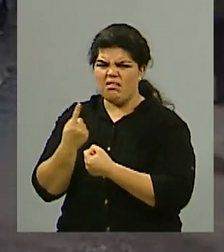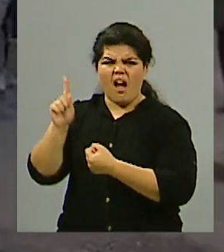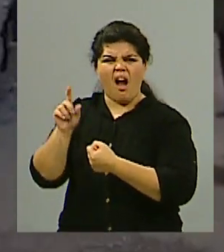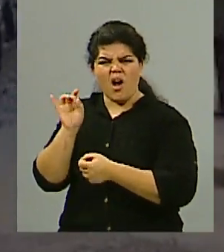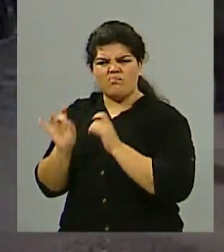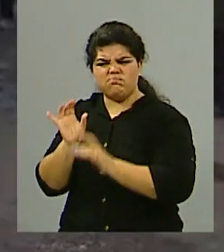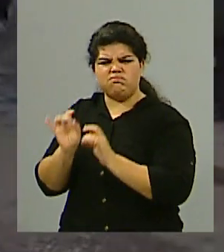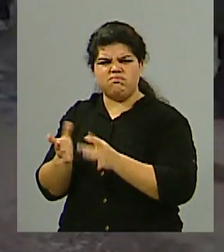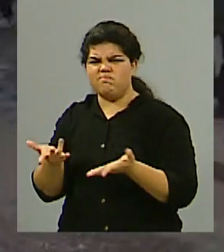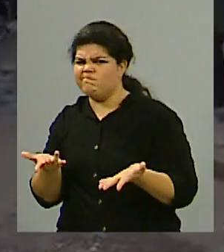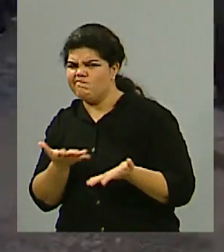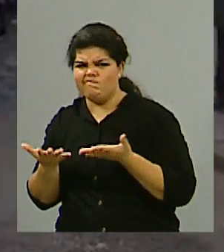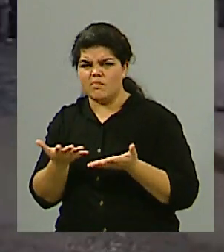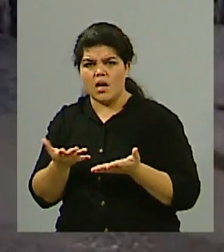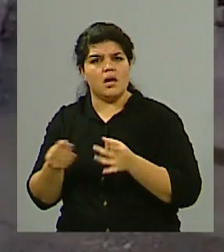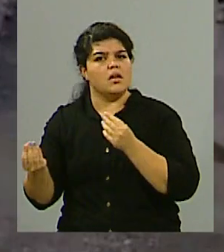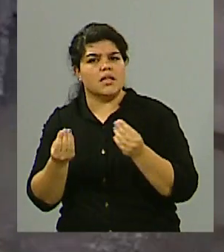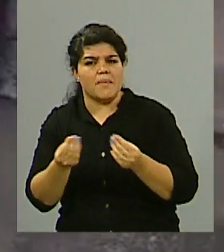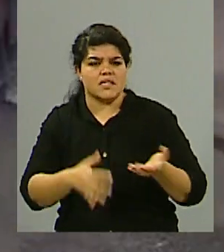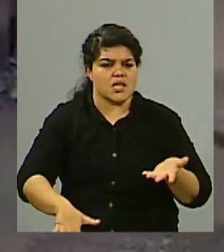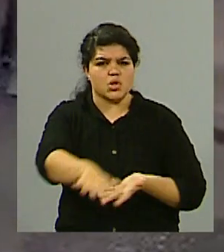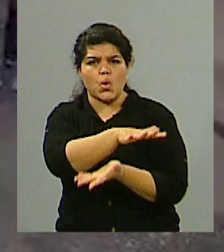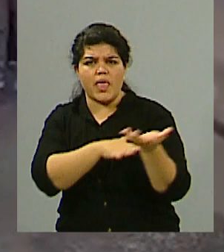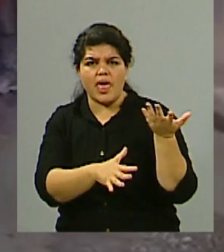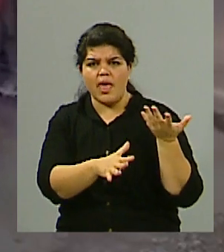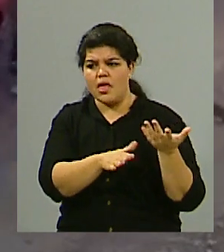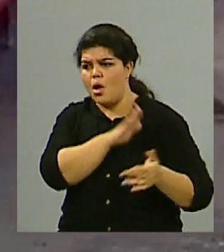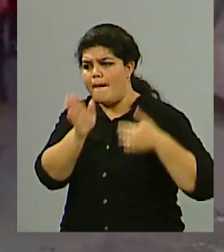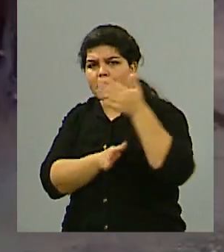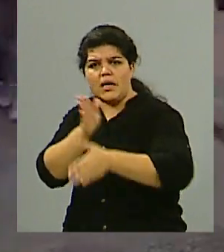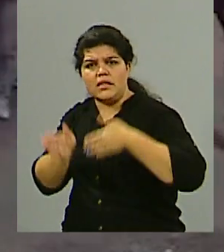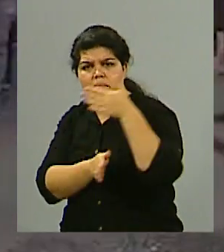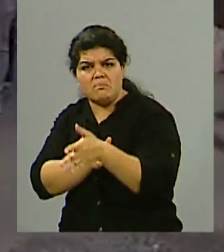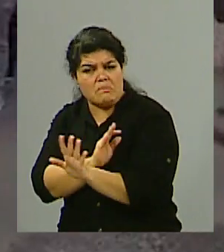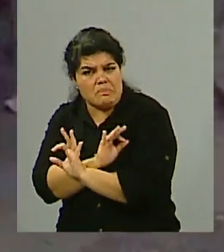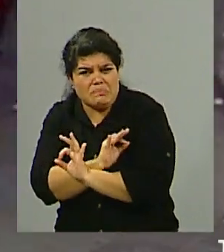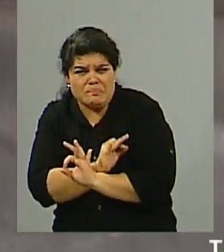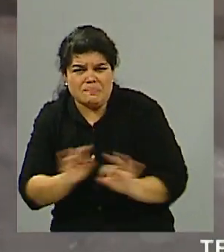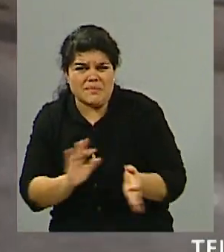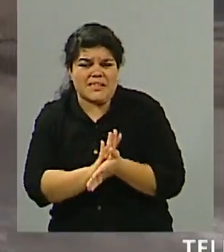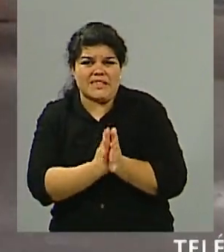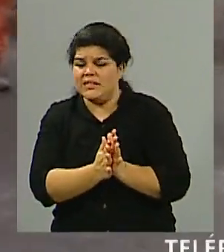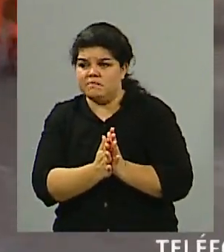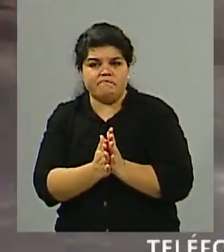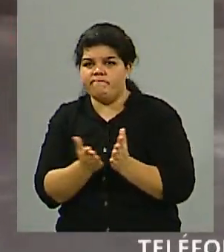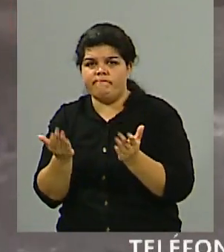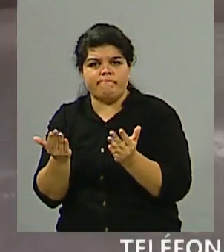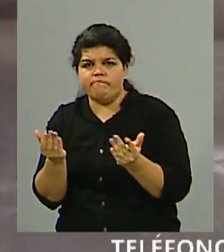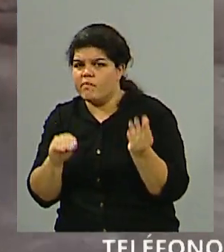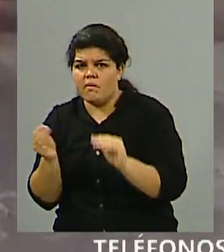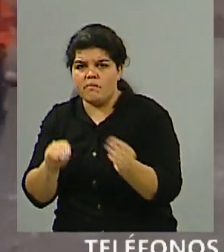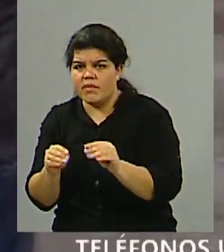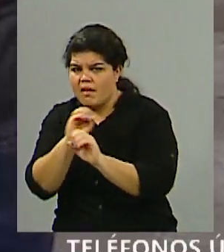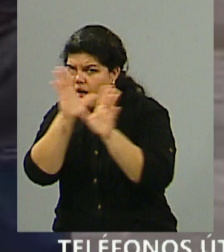sobre todo con una falta de participación ciudadana, con una participación efectiva. A ello se suma que